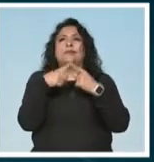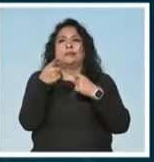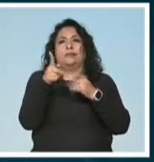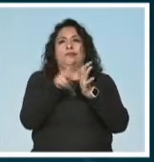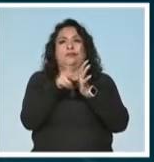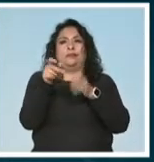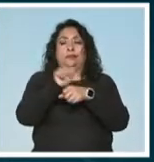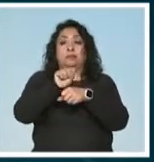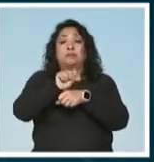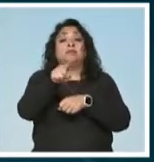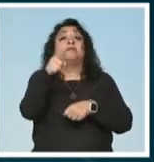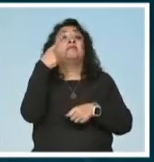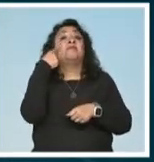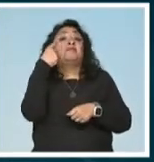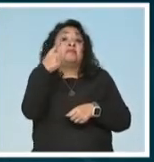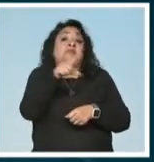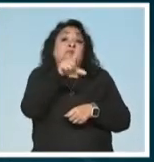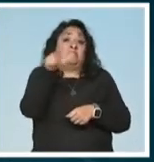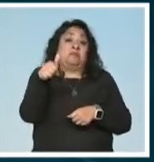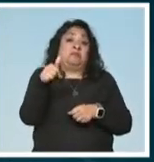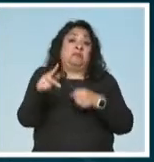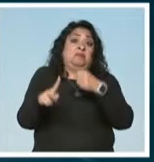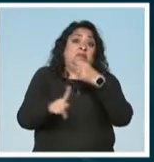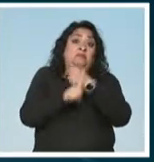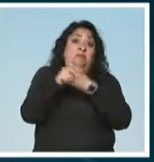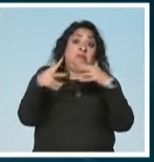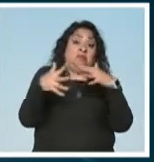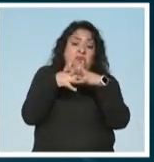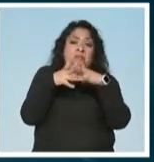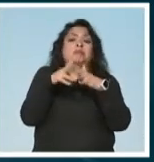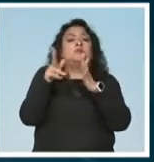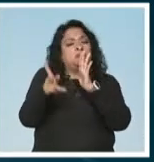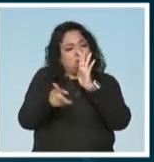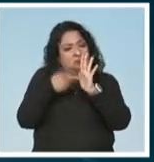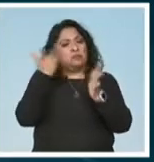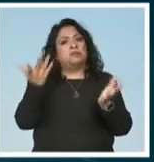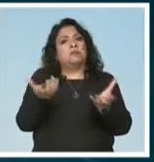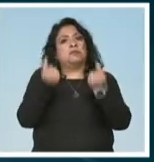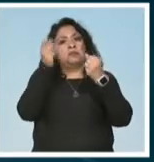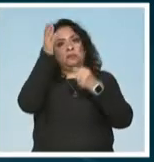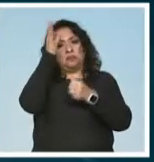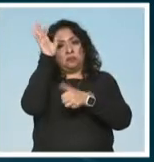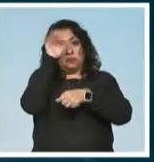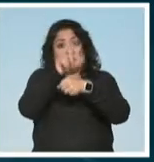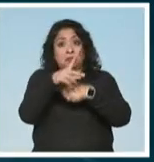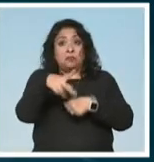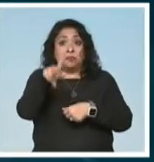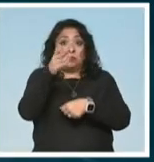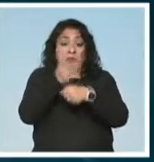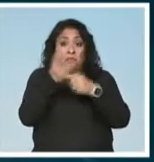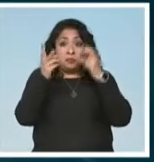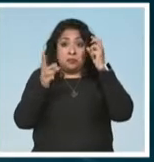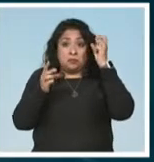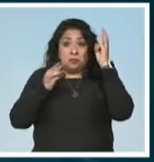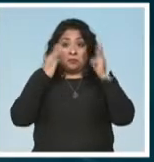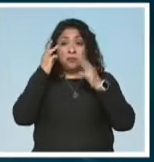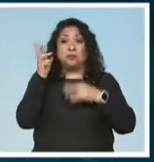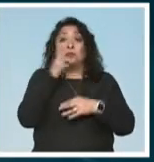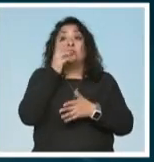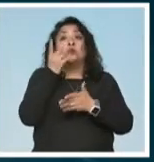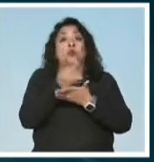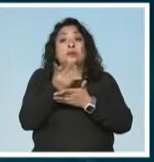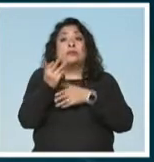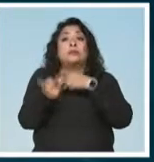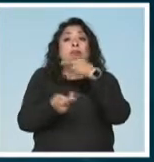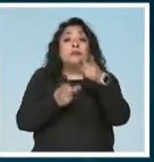semanario prevé que, después del choque bélico, se recupere el acuerdo cultural. Sin embargo, los museos rusos solo podrán